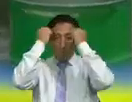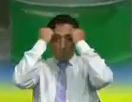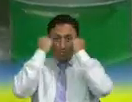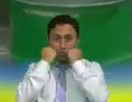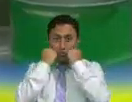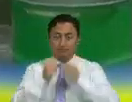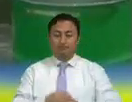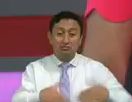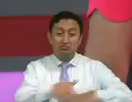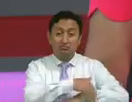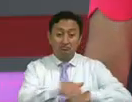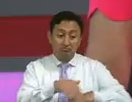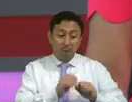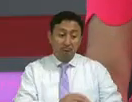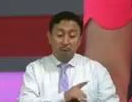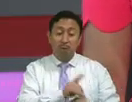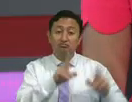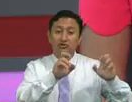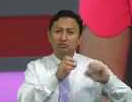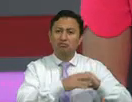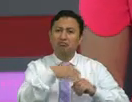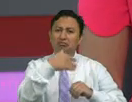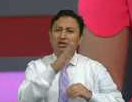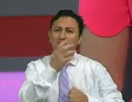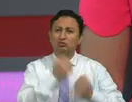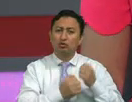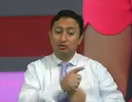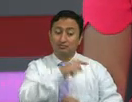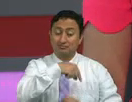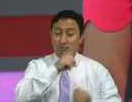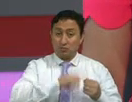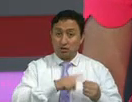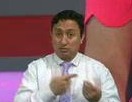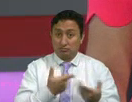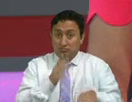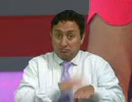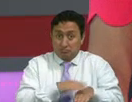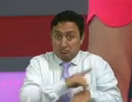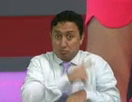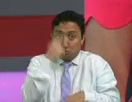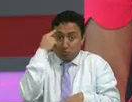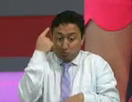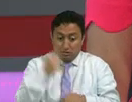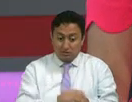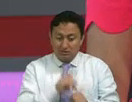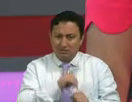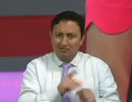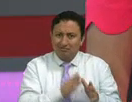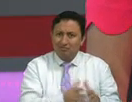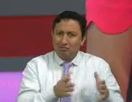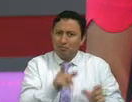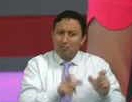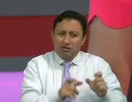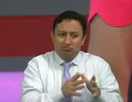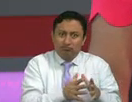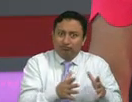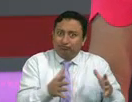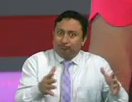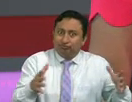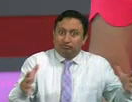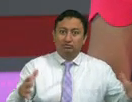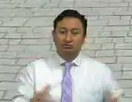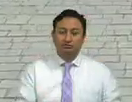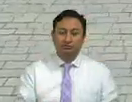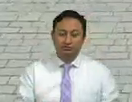valeriana barro los temas más cuestionados en la ciudad capital pues se considera que ha crecido en forma desmedida